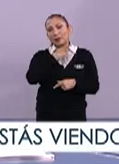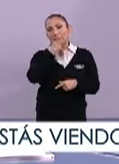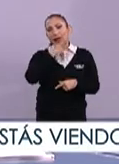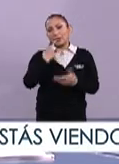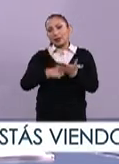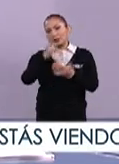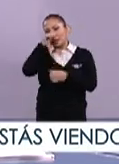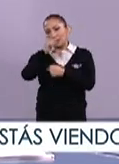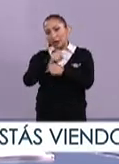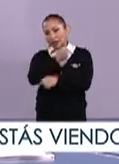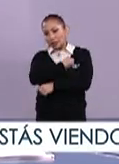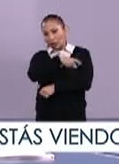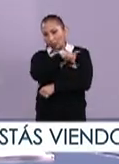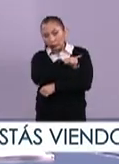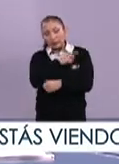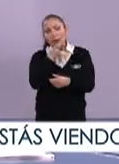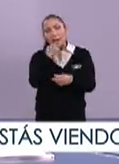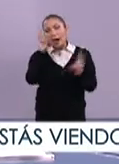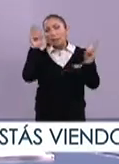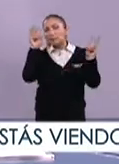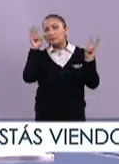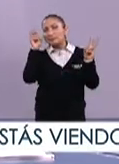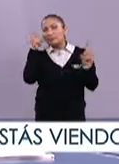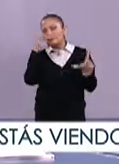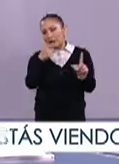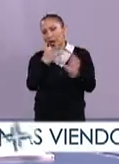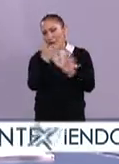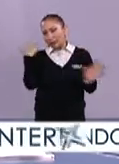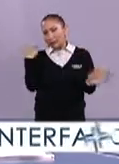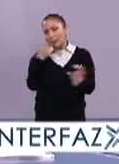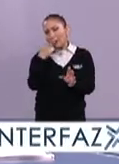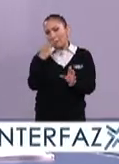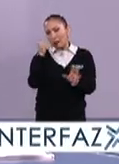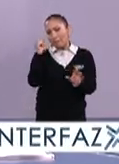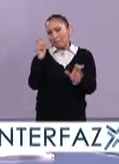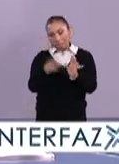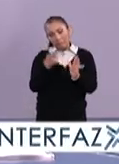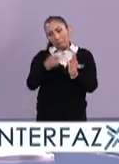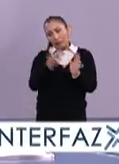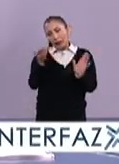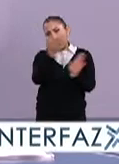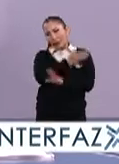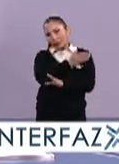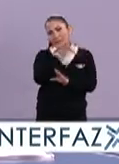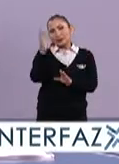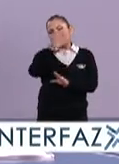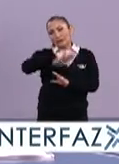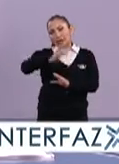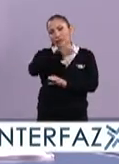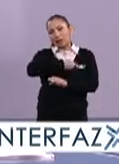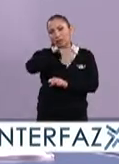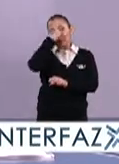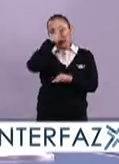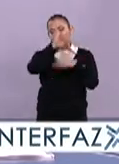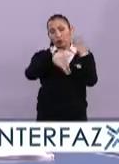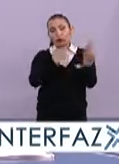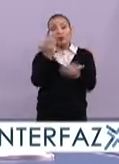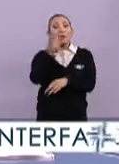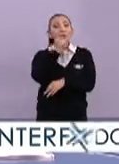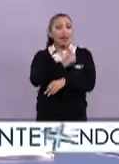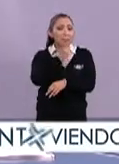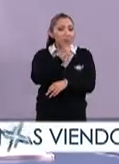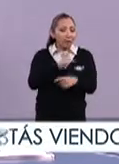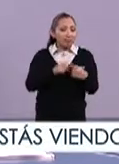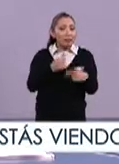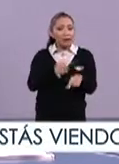la Secretaría de Salud. Y vamos a hablar precisamente, ya hemos venido hablando en otras ediciones de este segmento Salud para Todos, sobre la